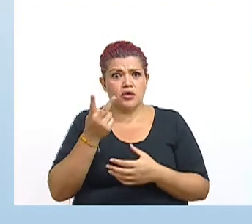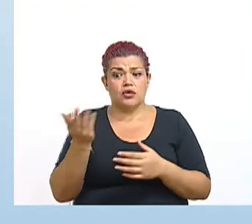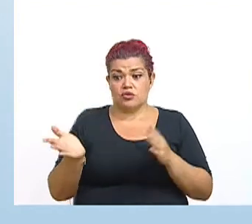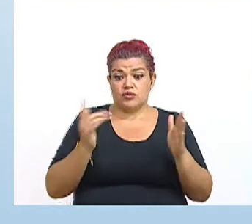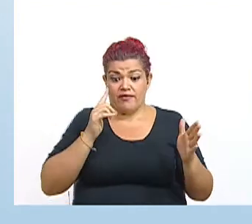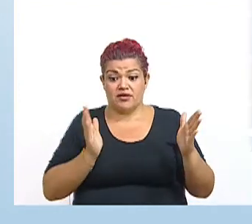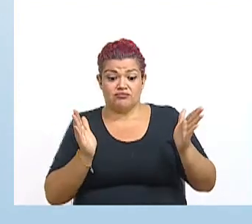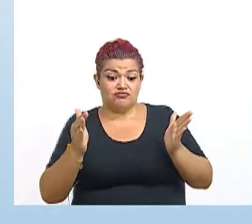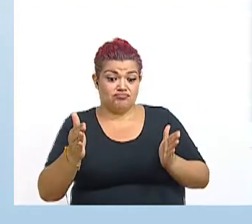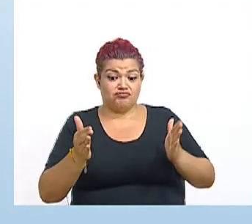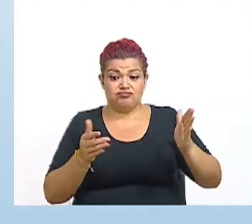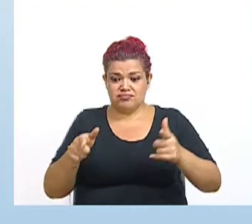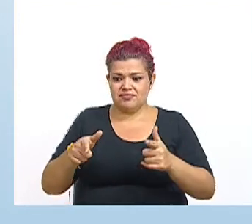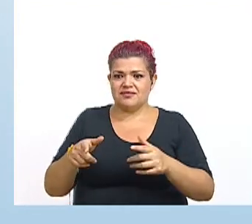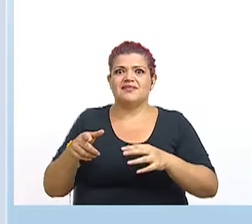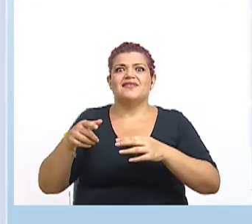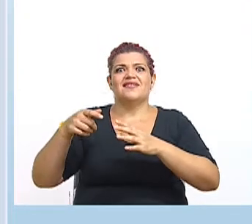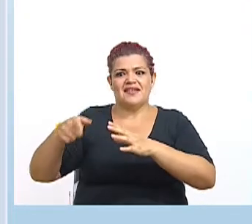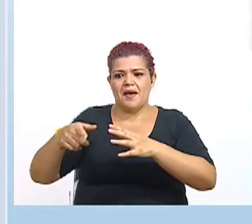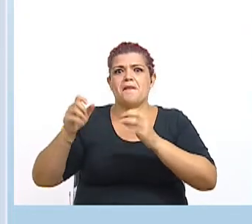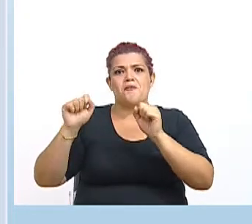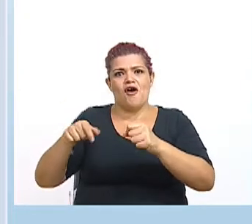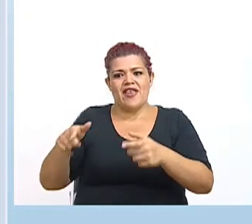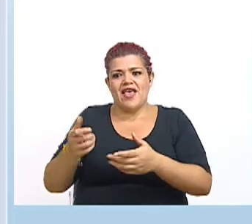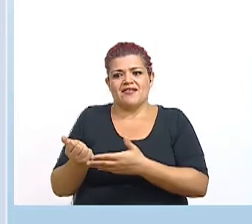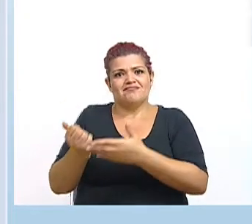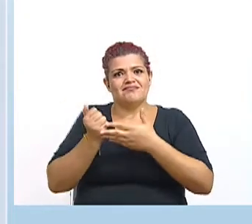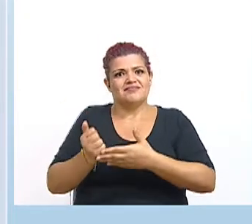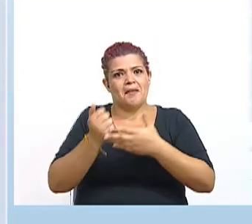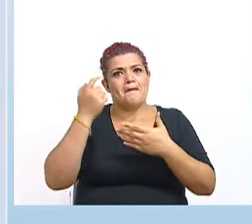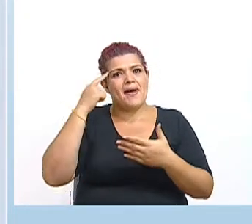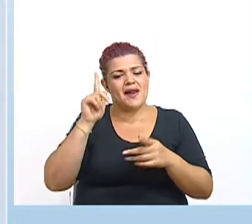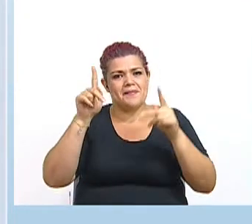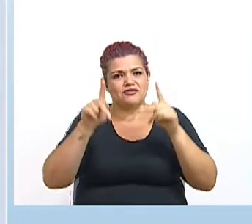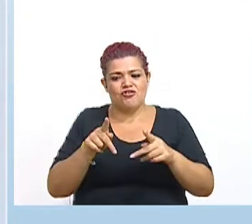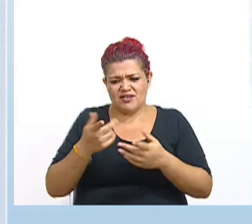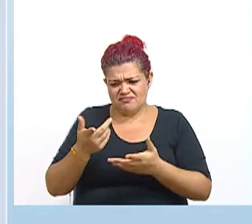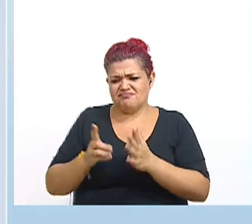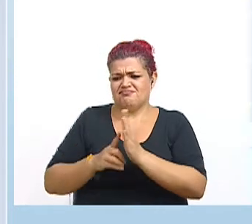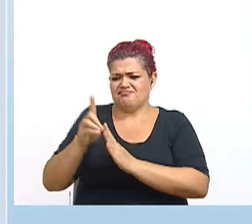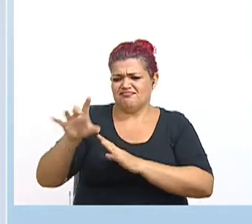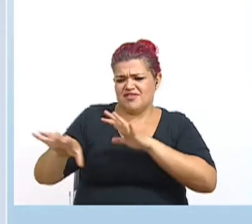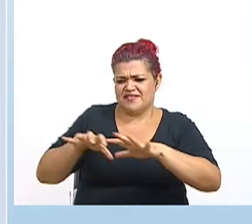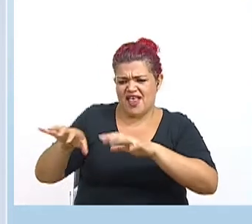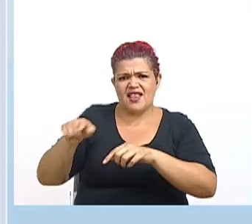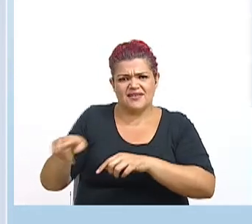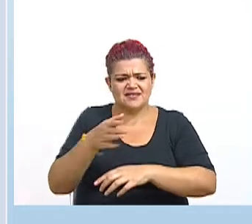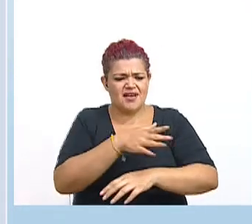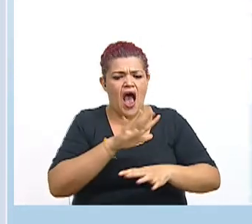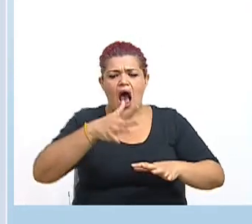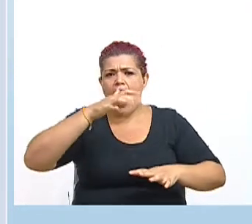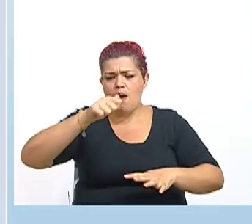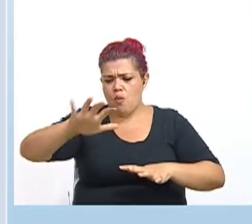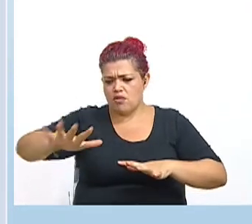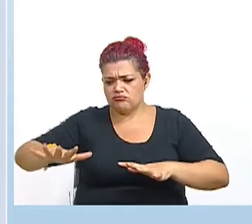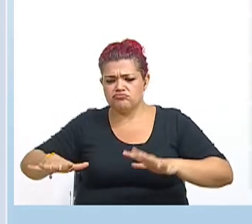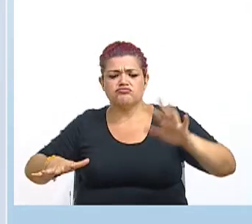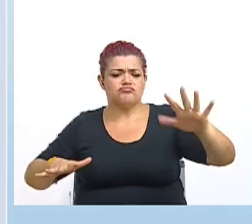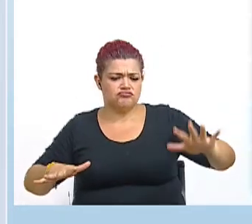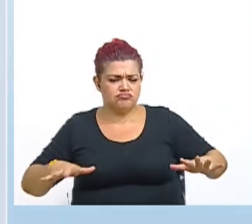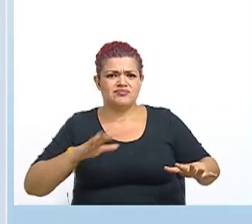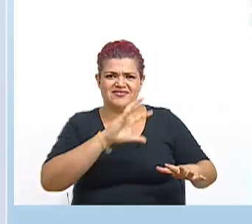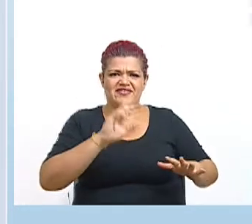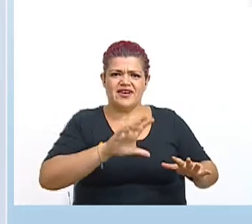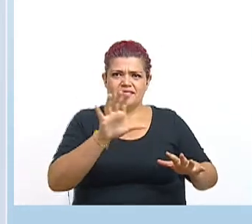costas, desarrollando actividades de beneficio para la población. Aquí tenemos los bosques. Quisimos mostrar estos